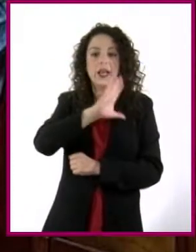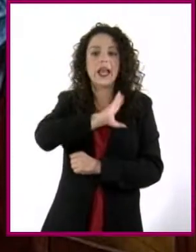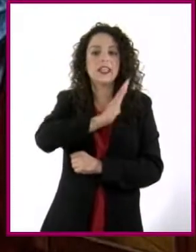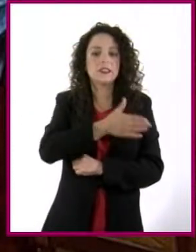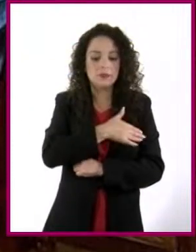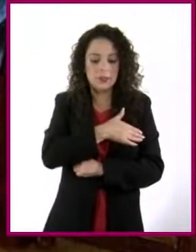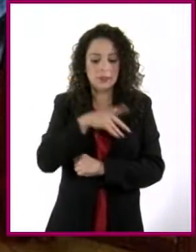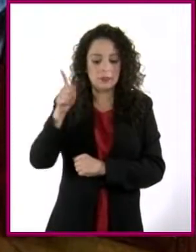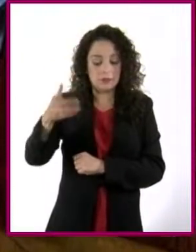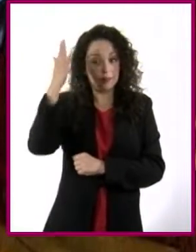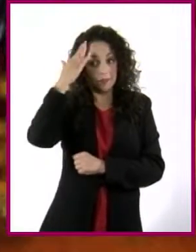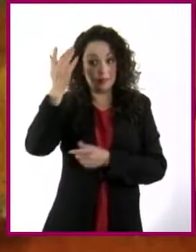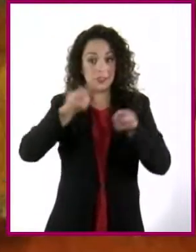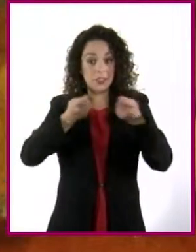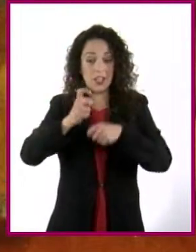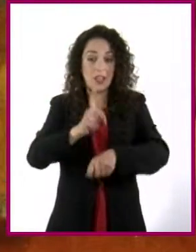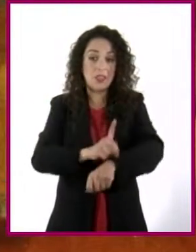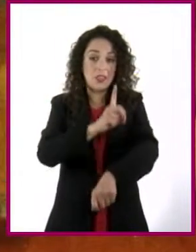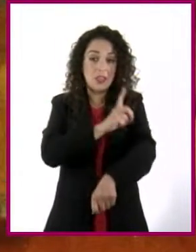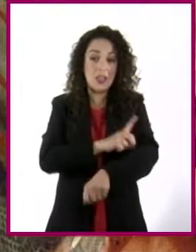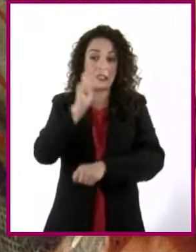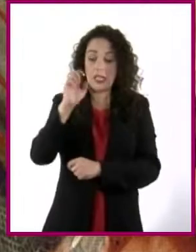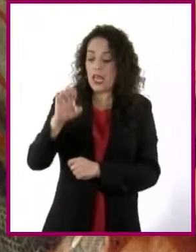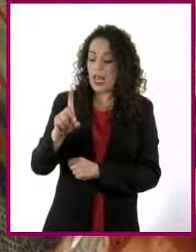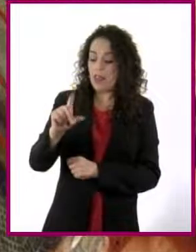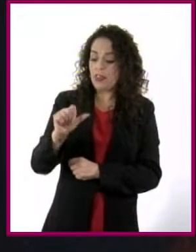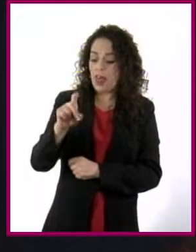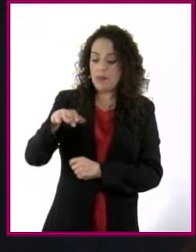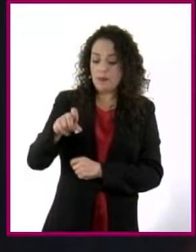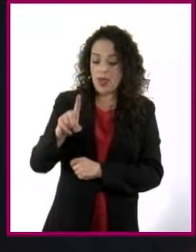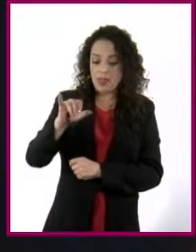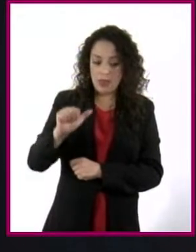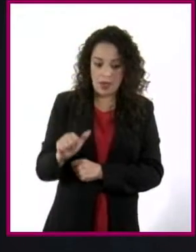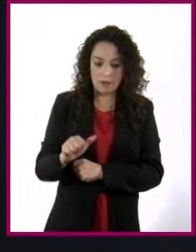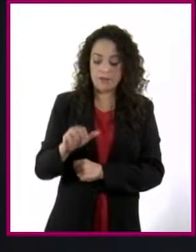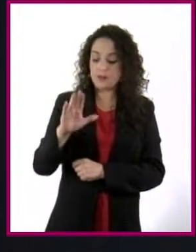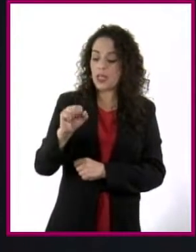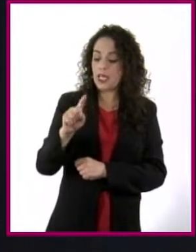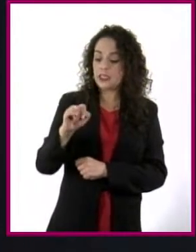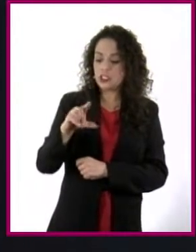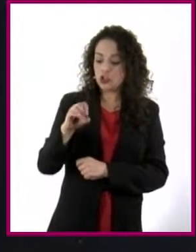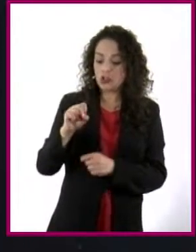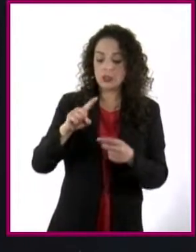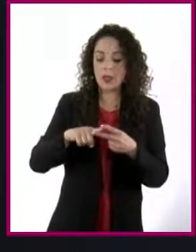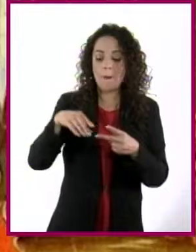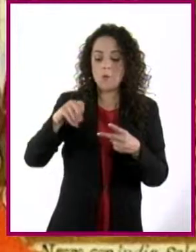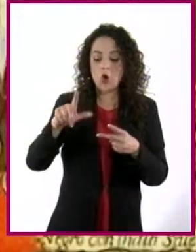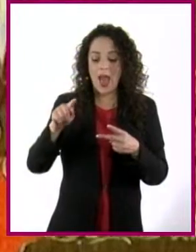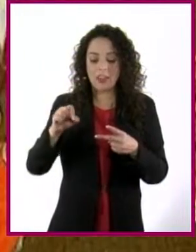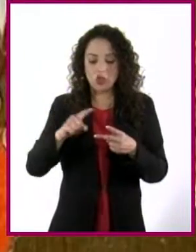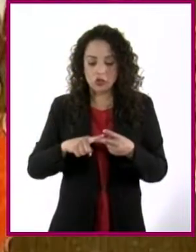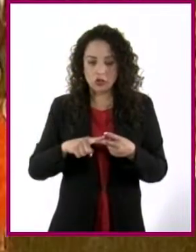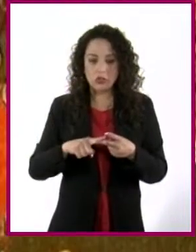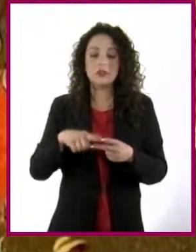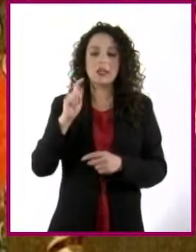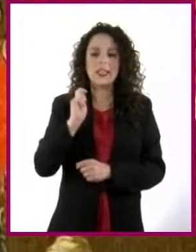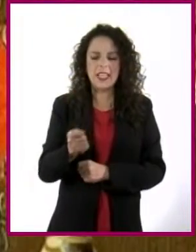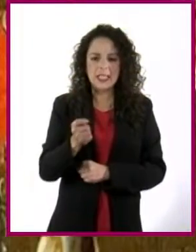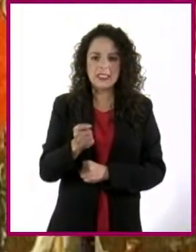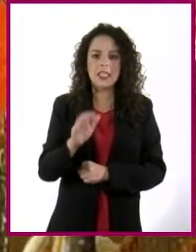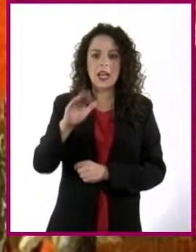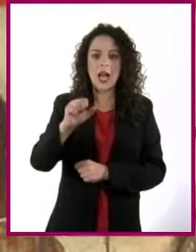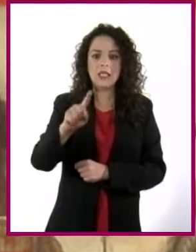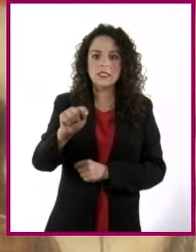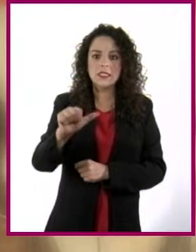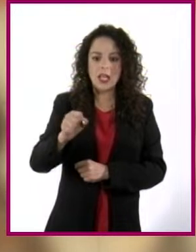regulaba desde la Edad Media. Castizos, mestizos y mulatos se distribuían en lo que se conocía como